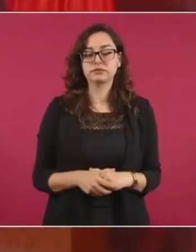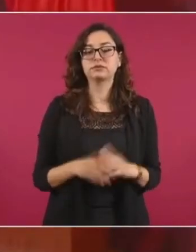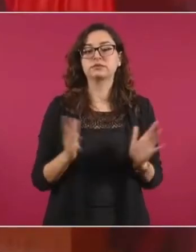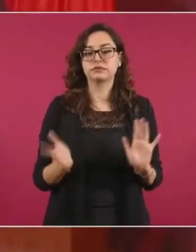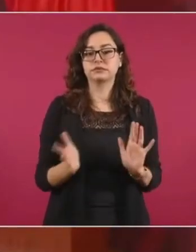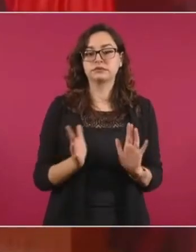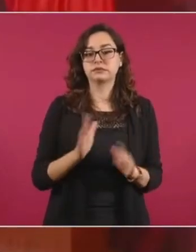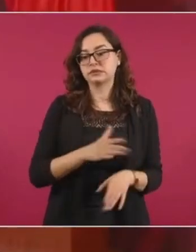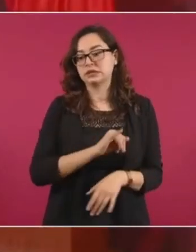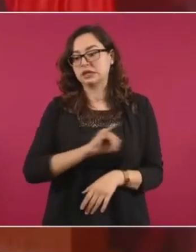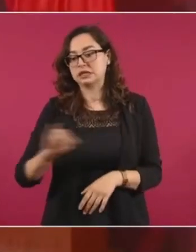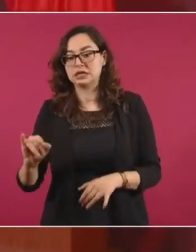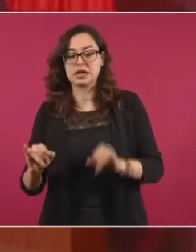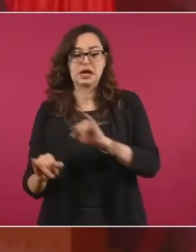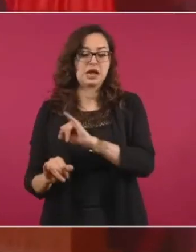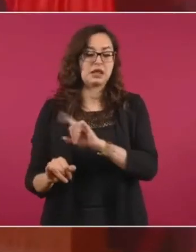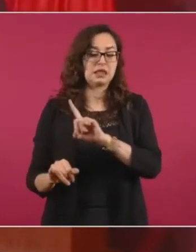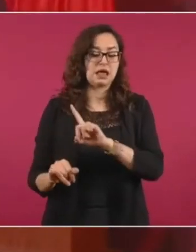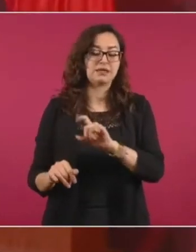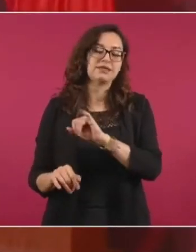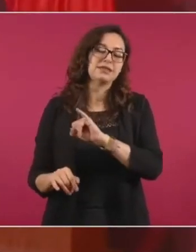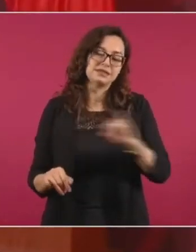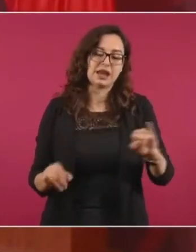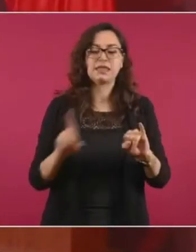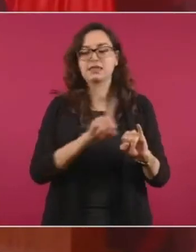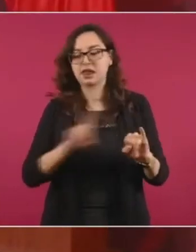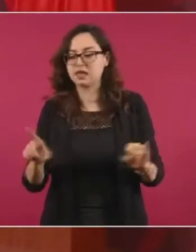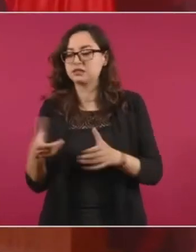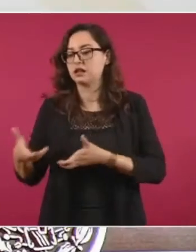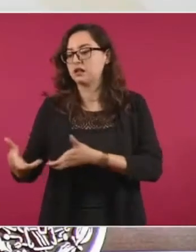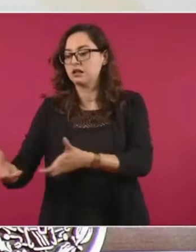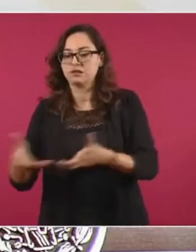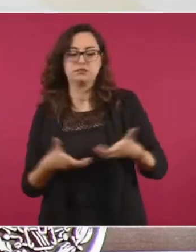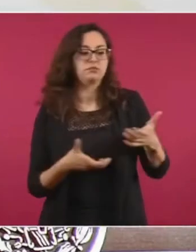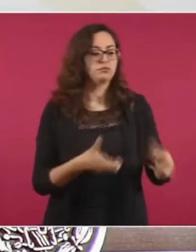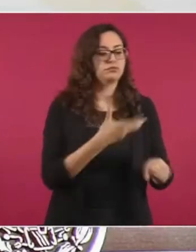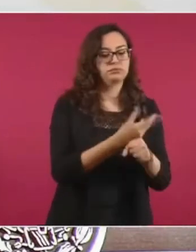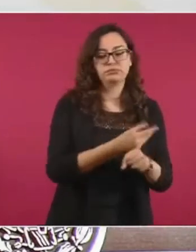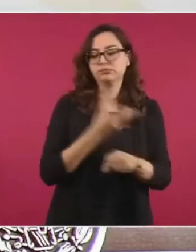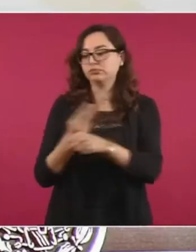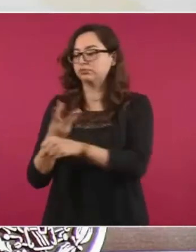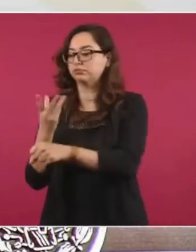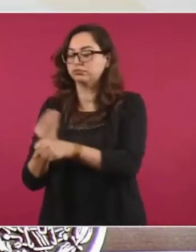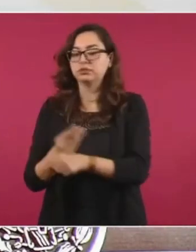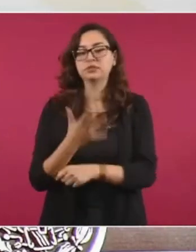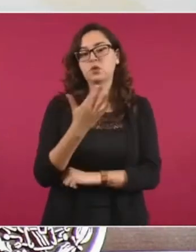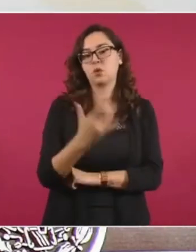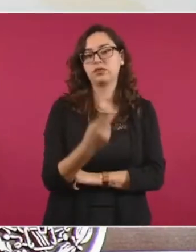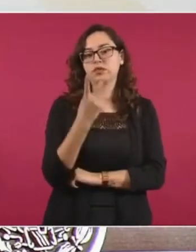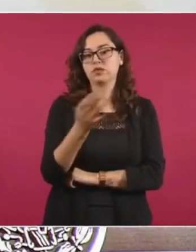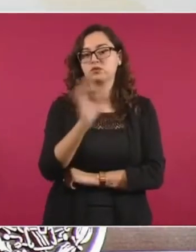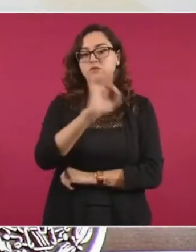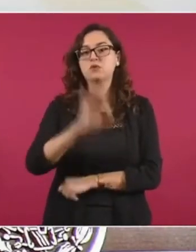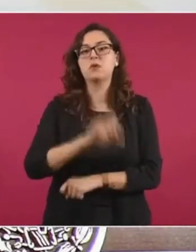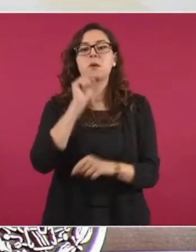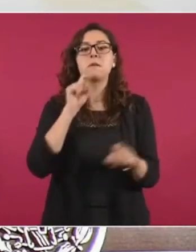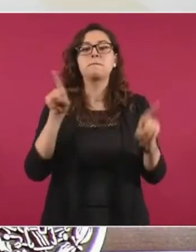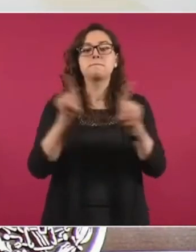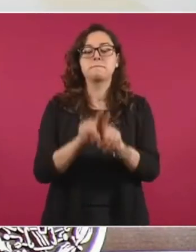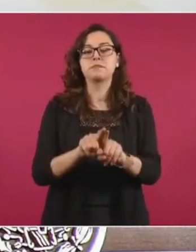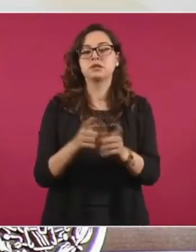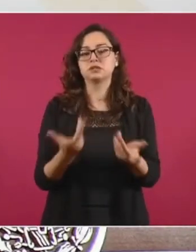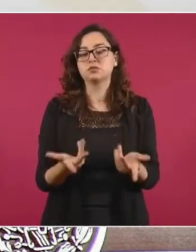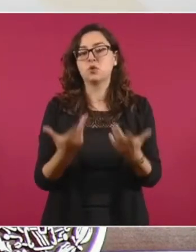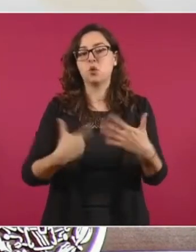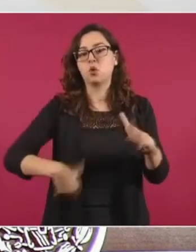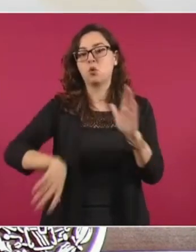avance del 52%, así como la modernización de las subestaciones eléctricas, la cual